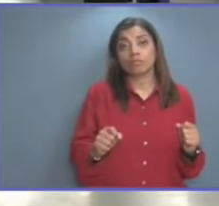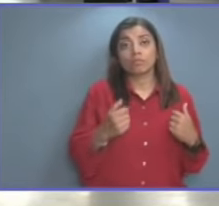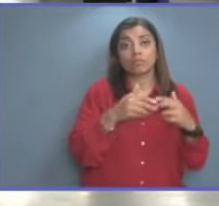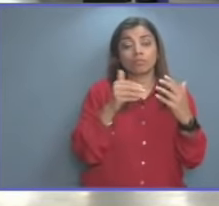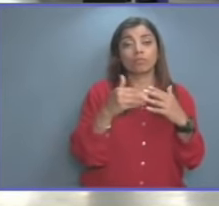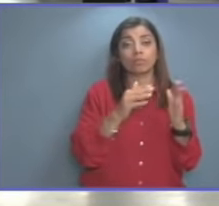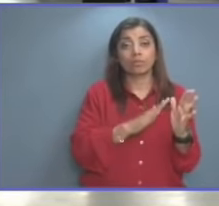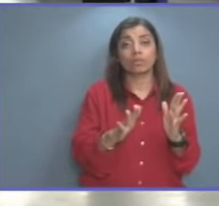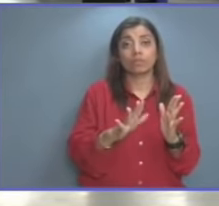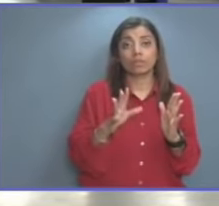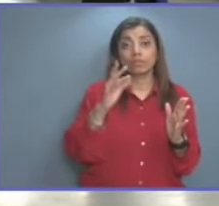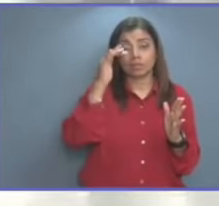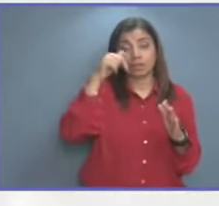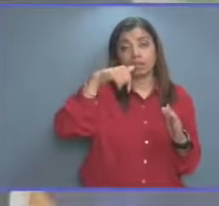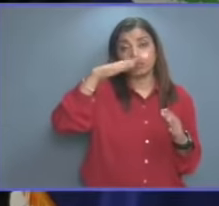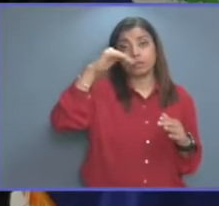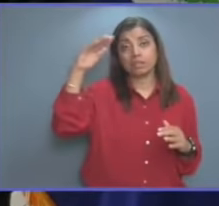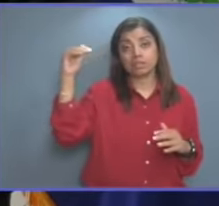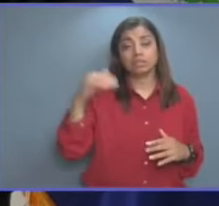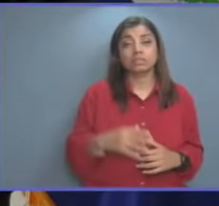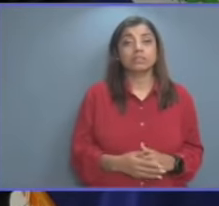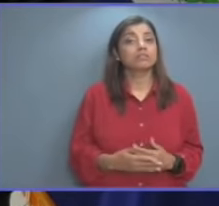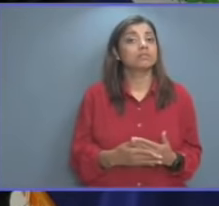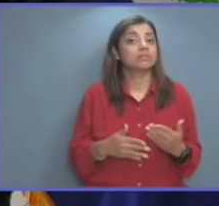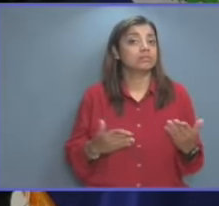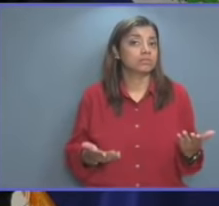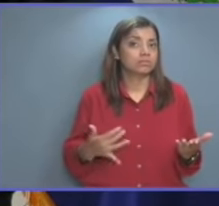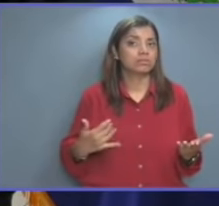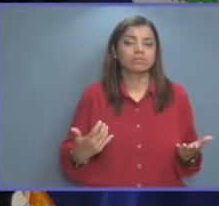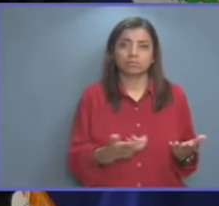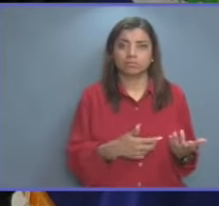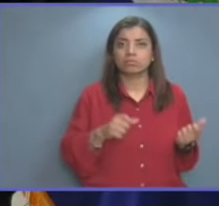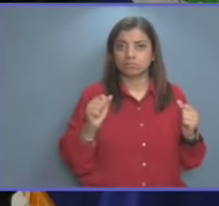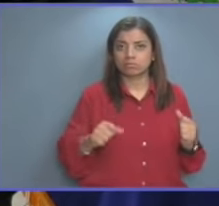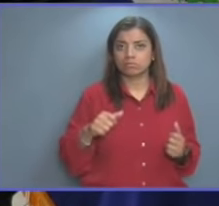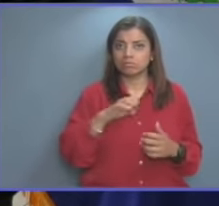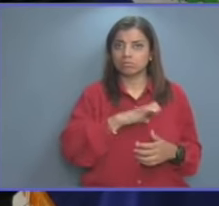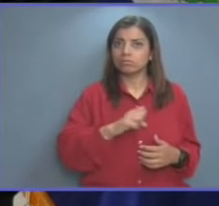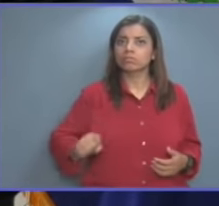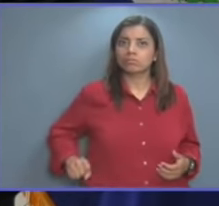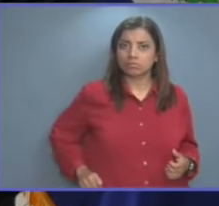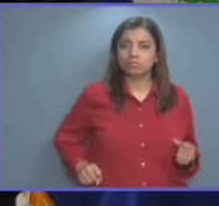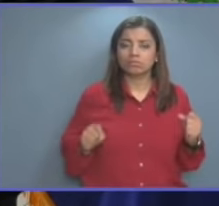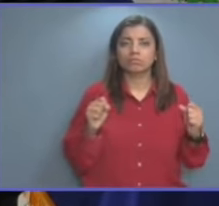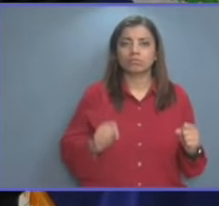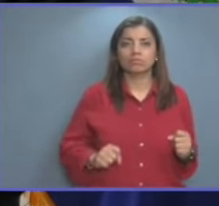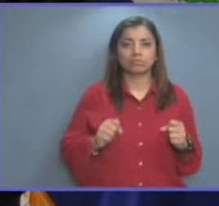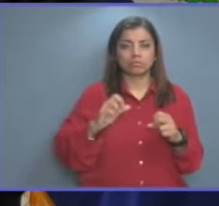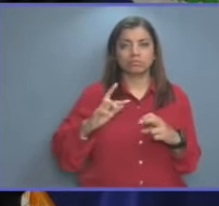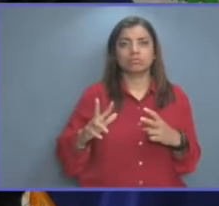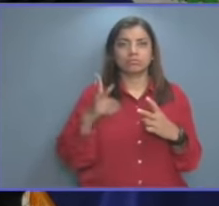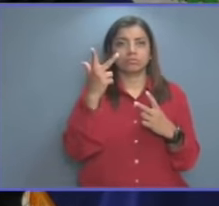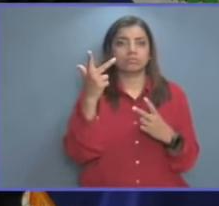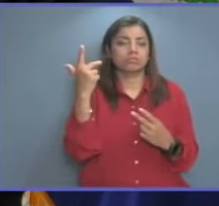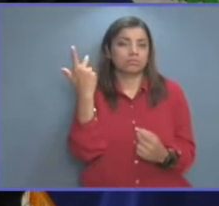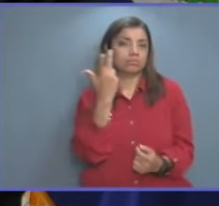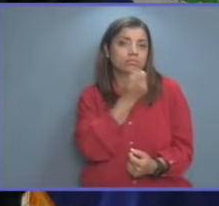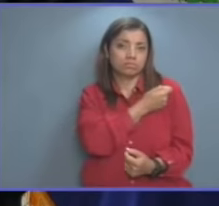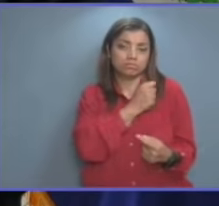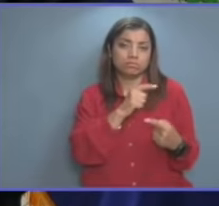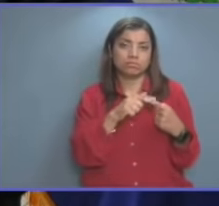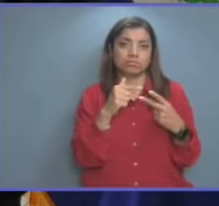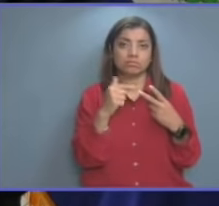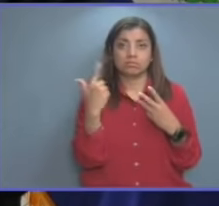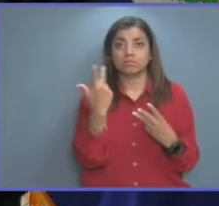variantes de preocupación al país en este caso vamos a poder tener los salvadoreños la oportunidad de recibir esa tercera dosis como repito tres